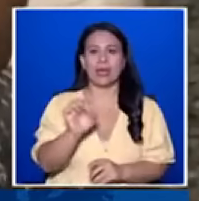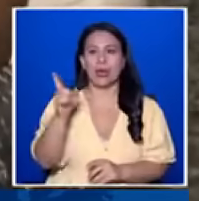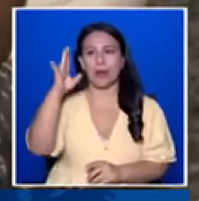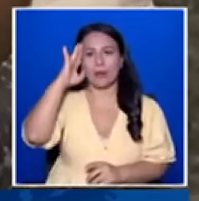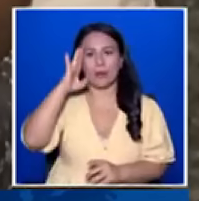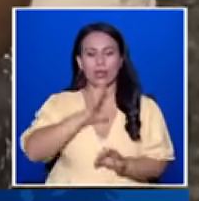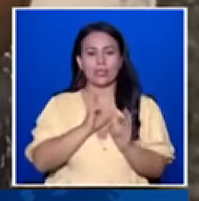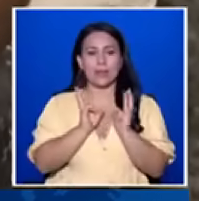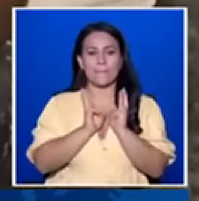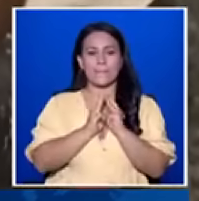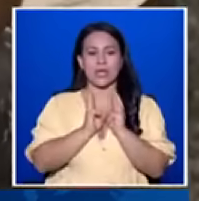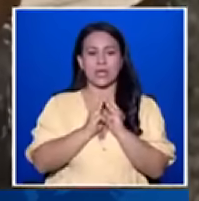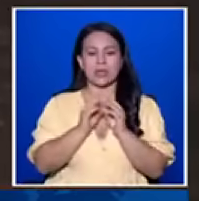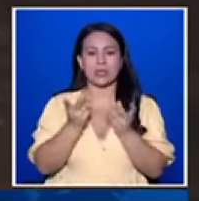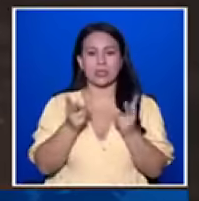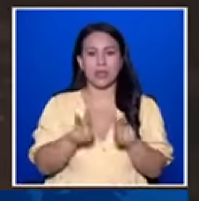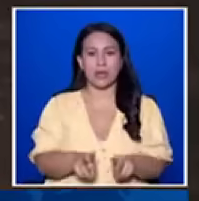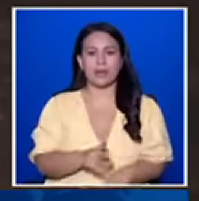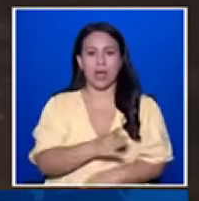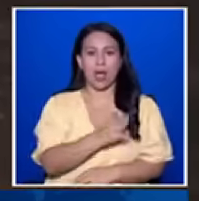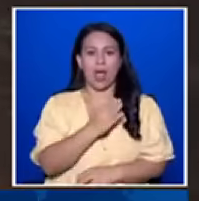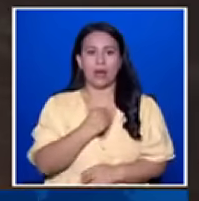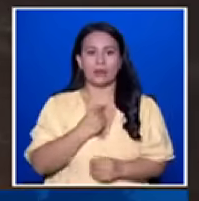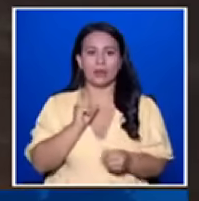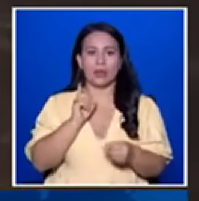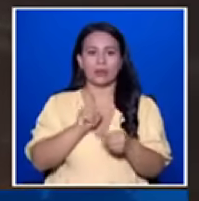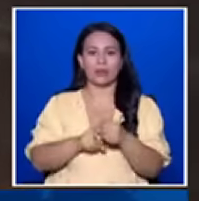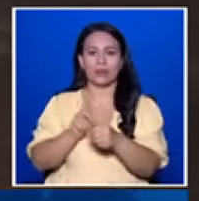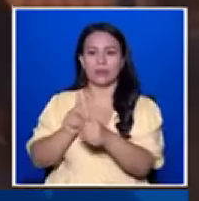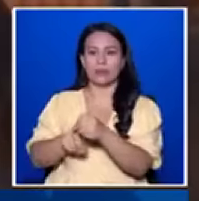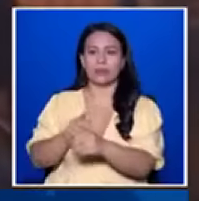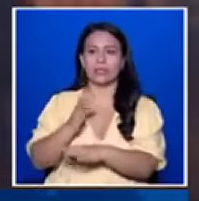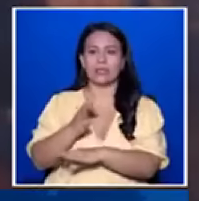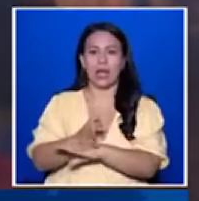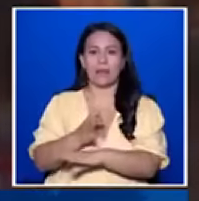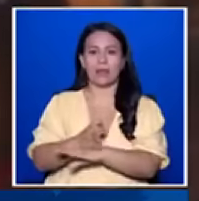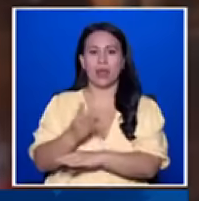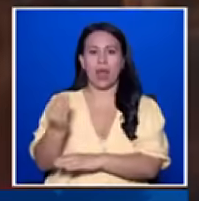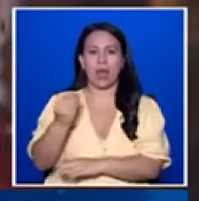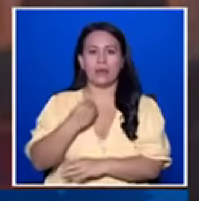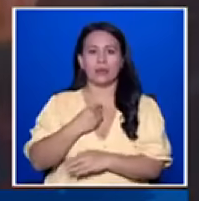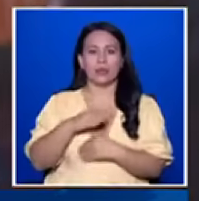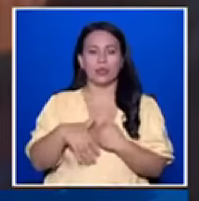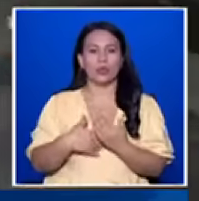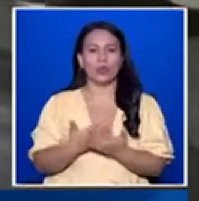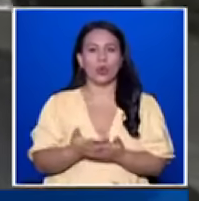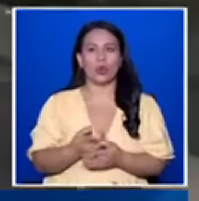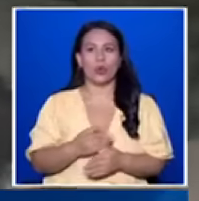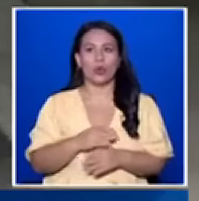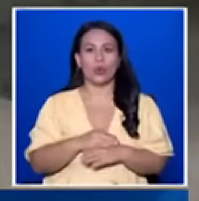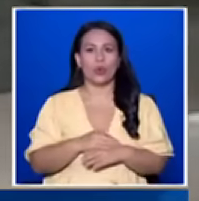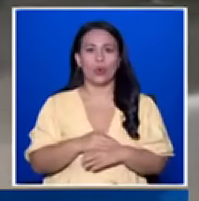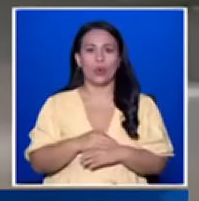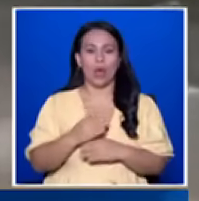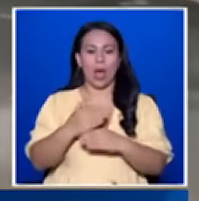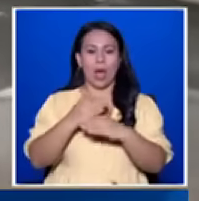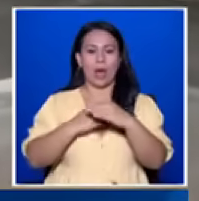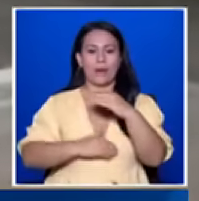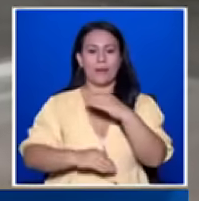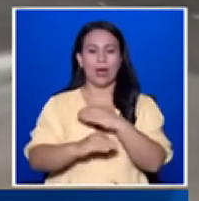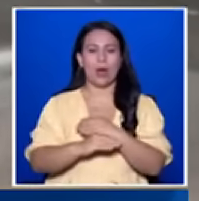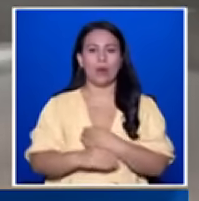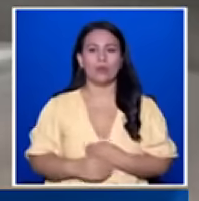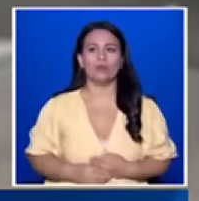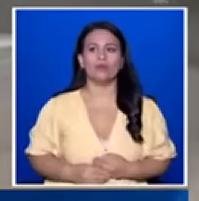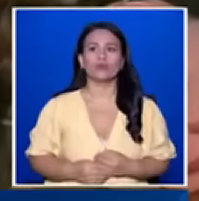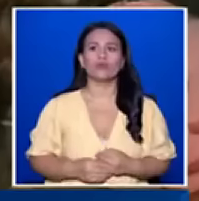del MIES. Los funcionarios llegaron hasta los alrededores de la terminal terrestre y debajo del paso desnivel de la Avenida de las Américas, donde